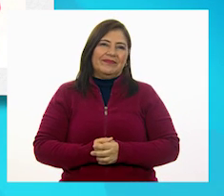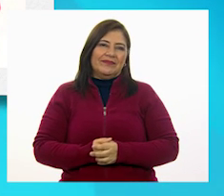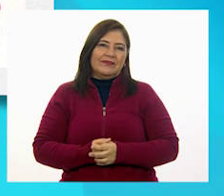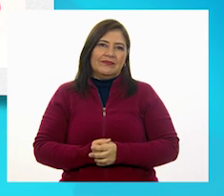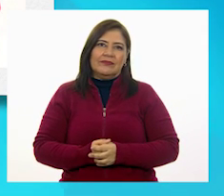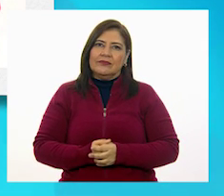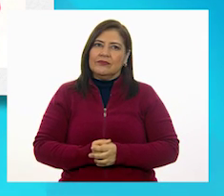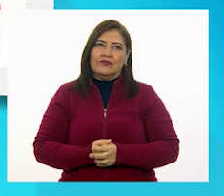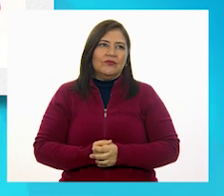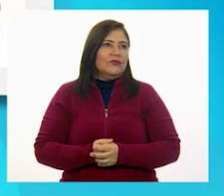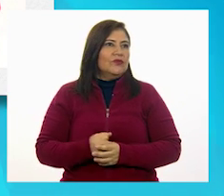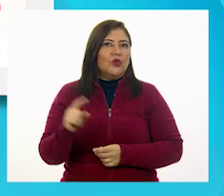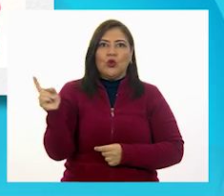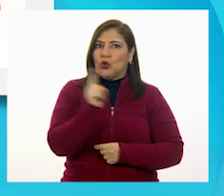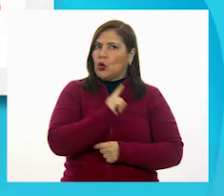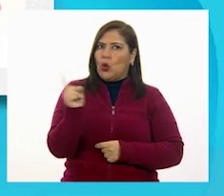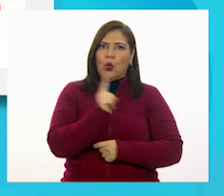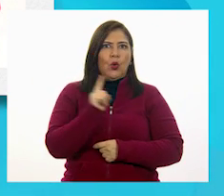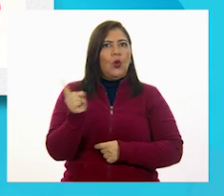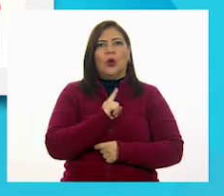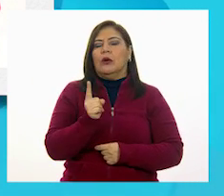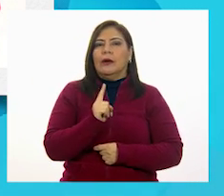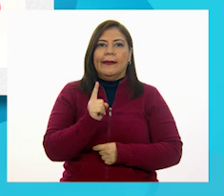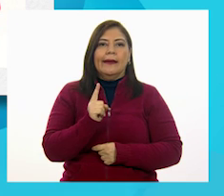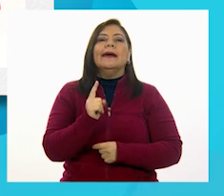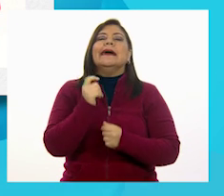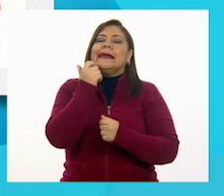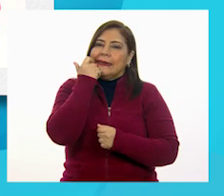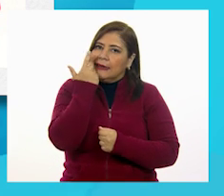No, quiero comer pastel.